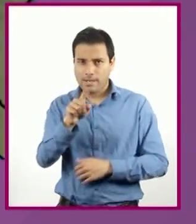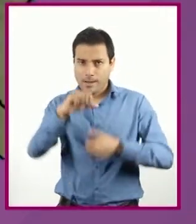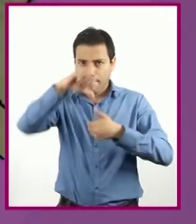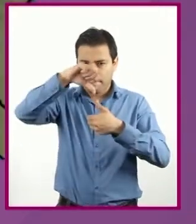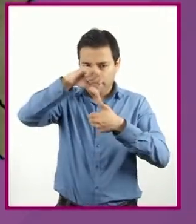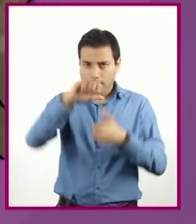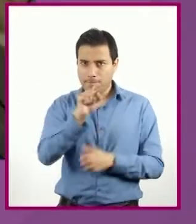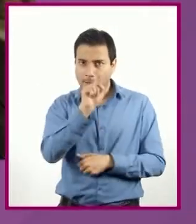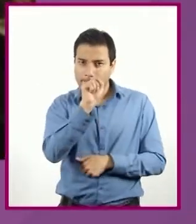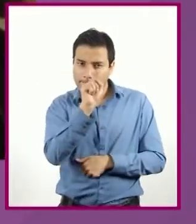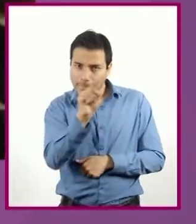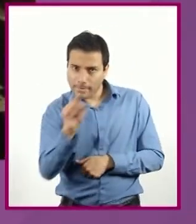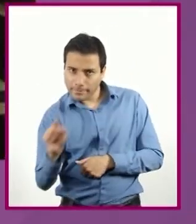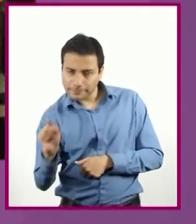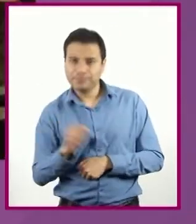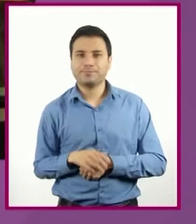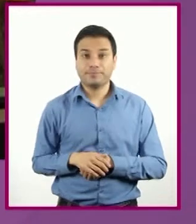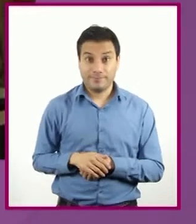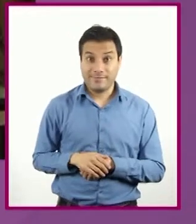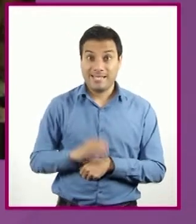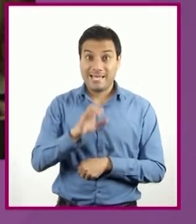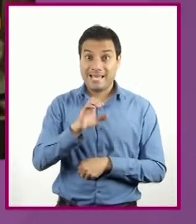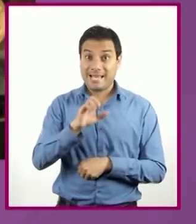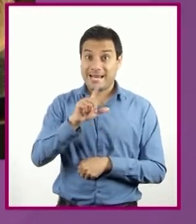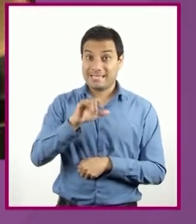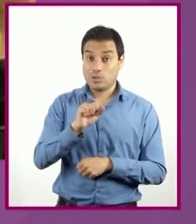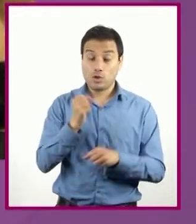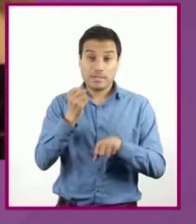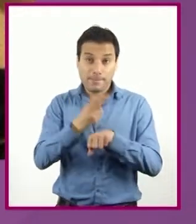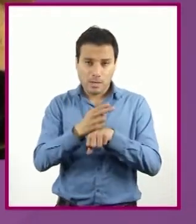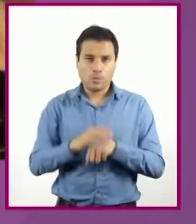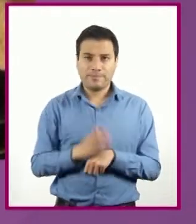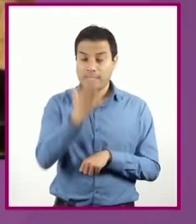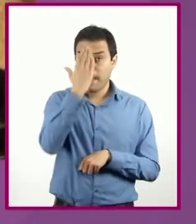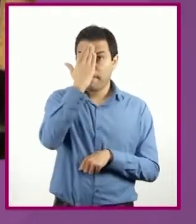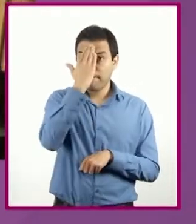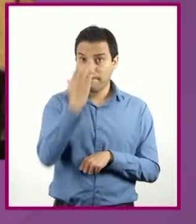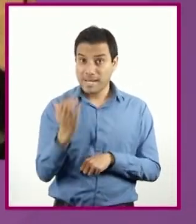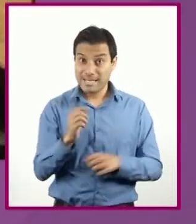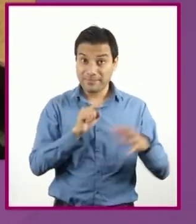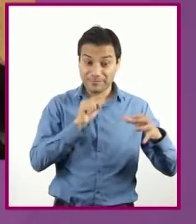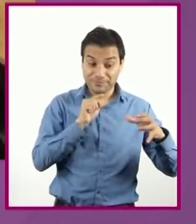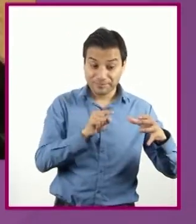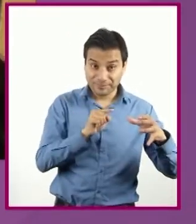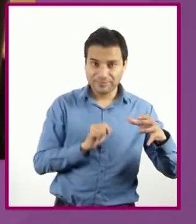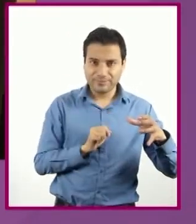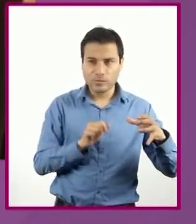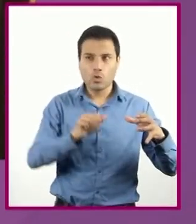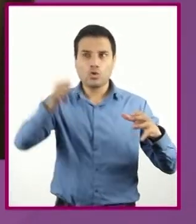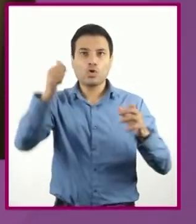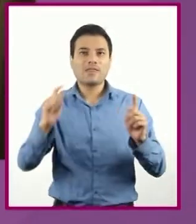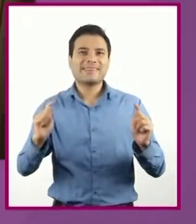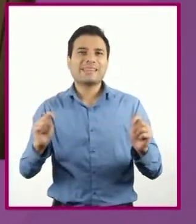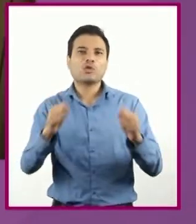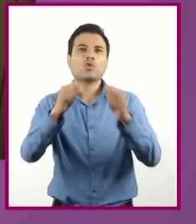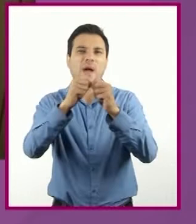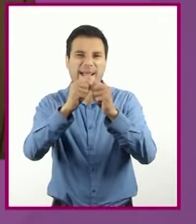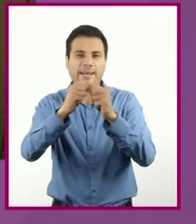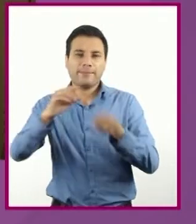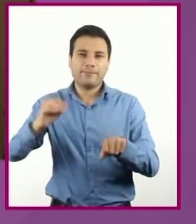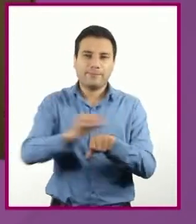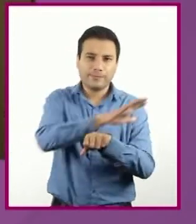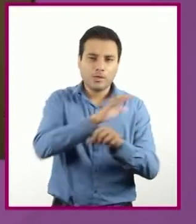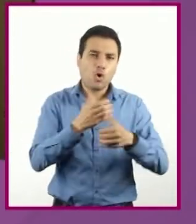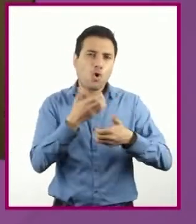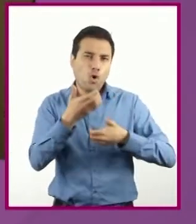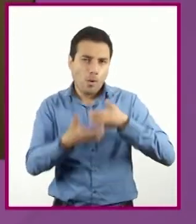Centroamérica. Durante el Clásico temprano, la cultura maya se vio influenciada por la cultura teotihuacana, principalmente en el comercio y